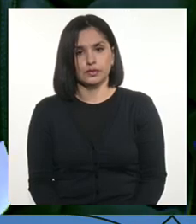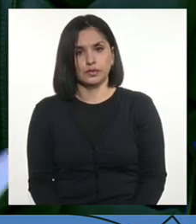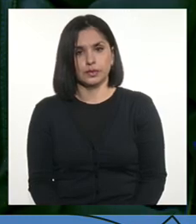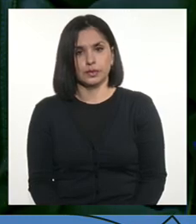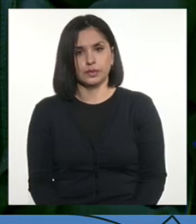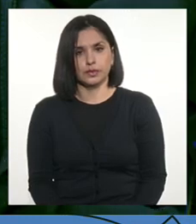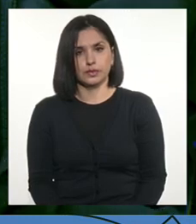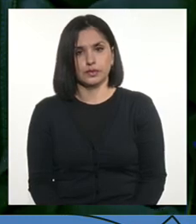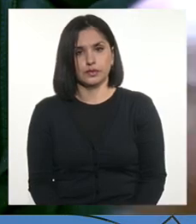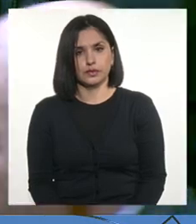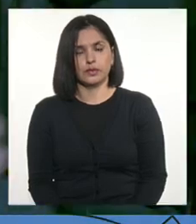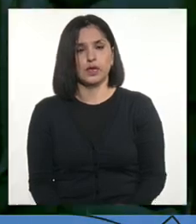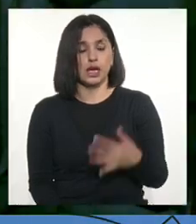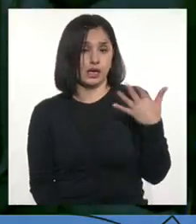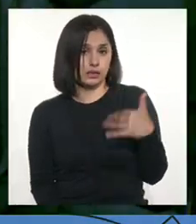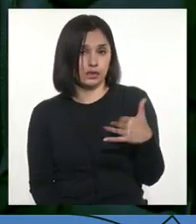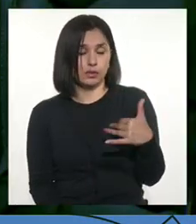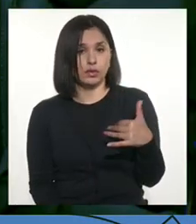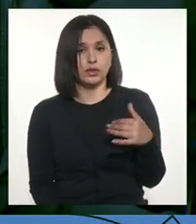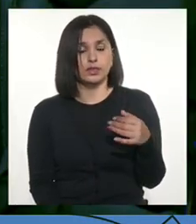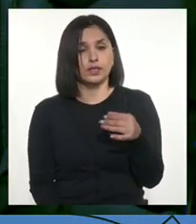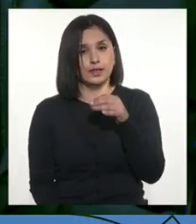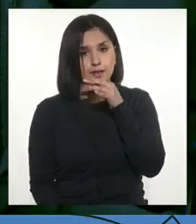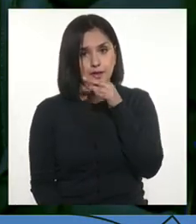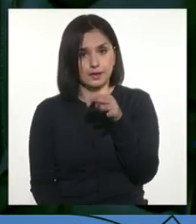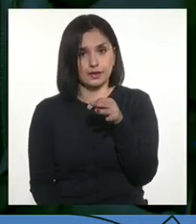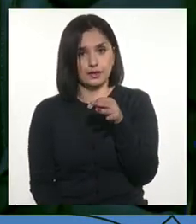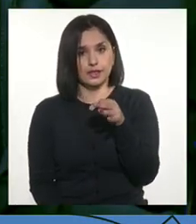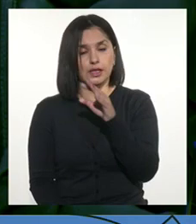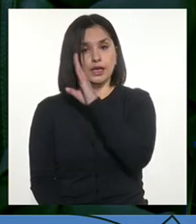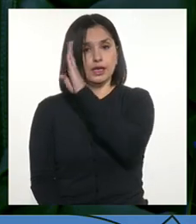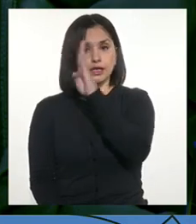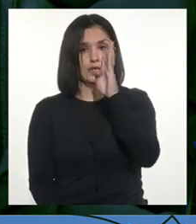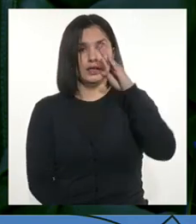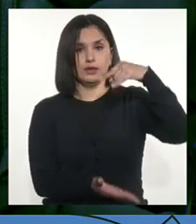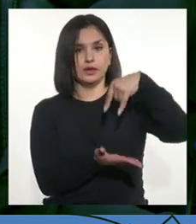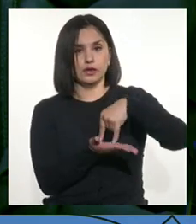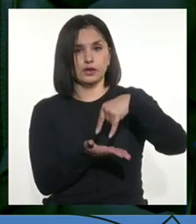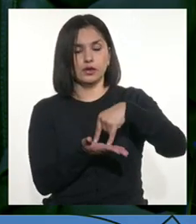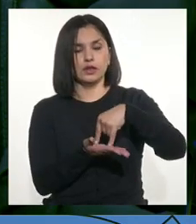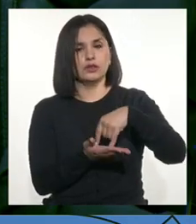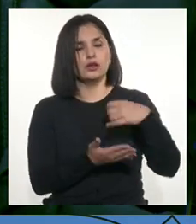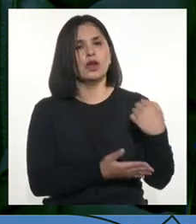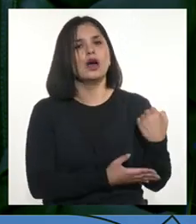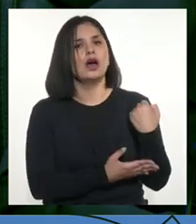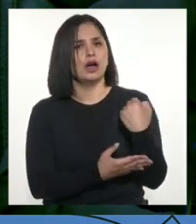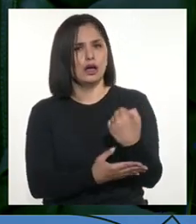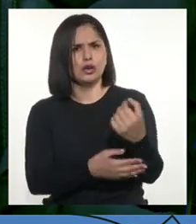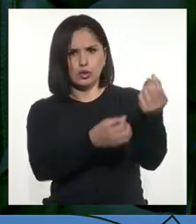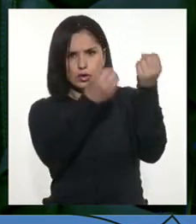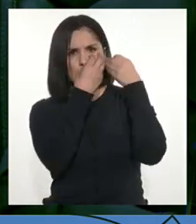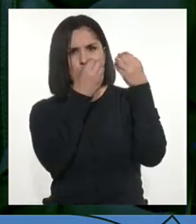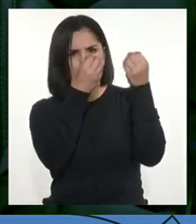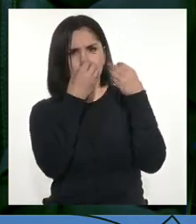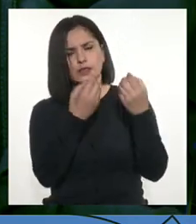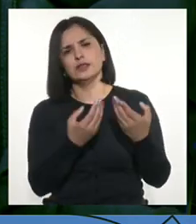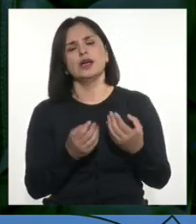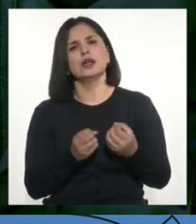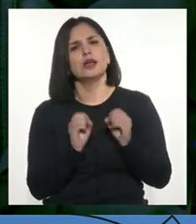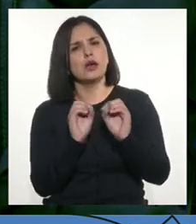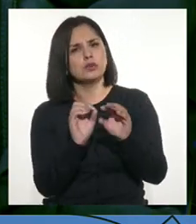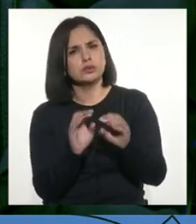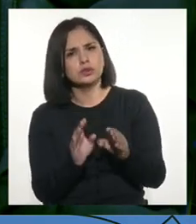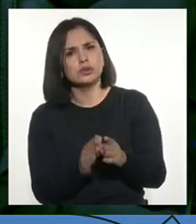es importante también señalar que la biblioteca contribuye al conocimiento al